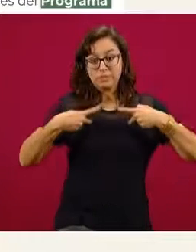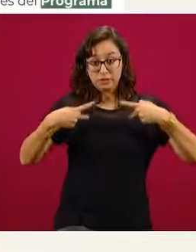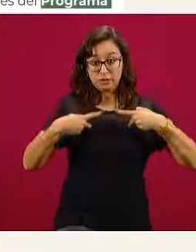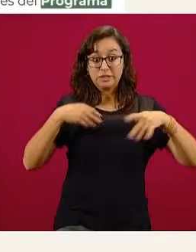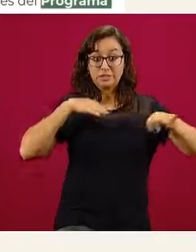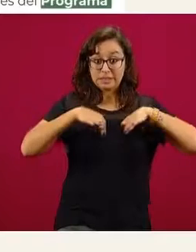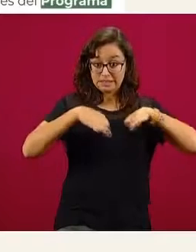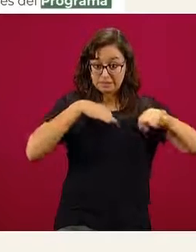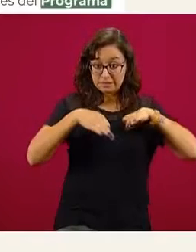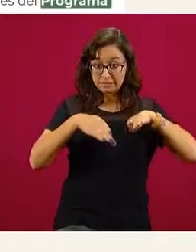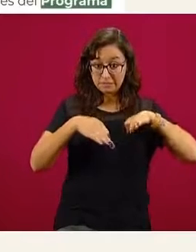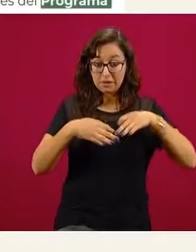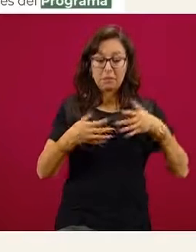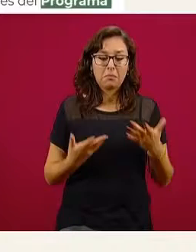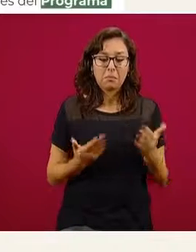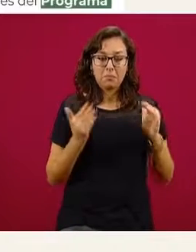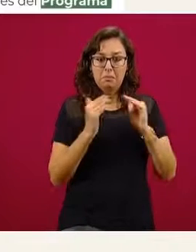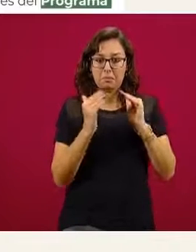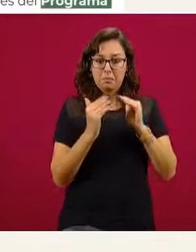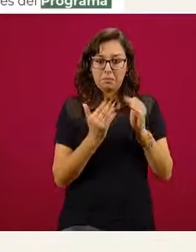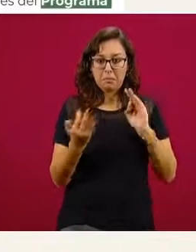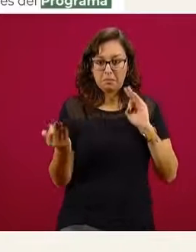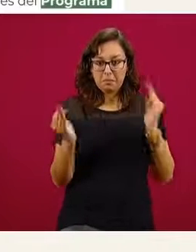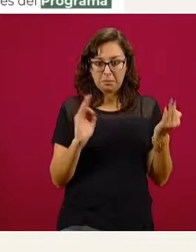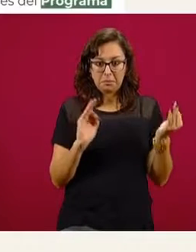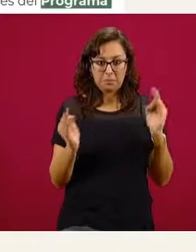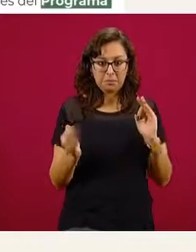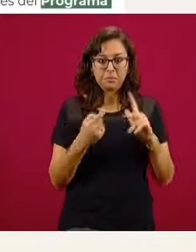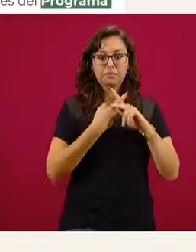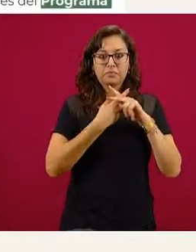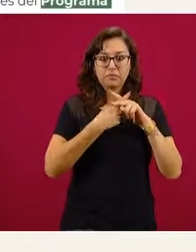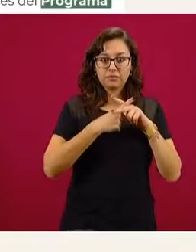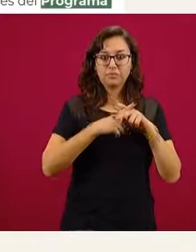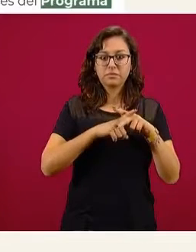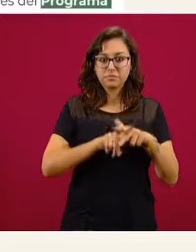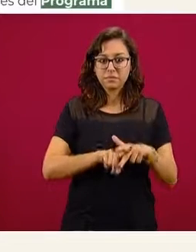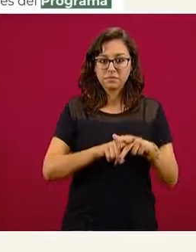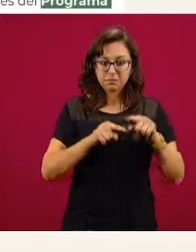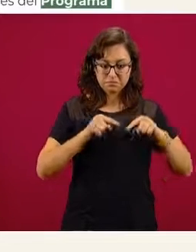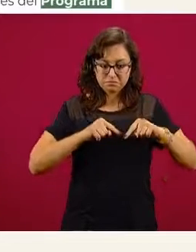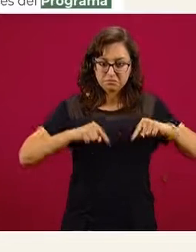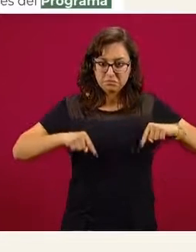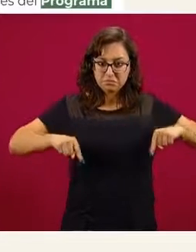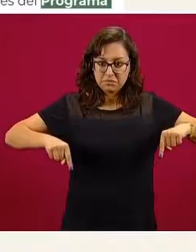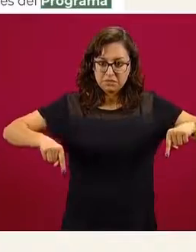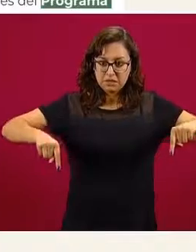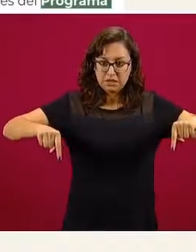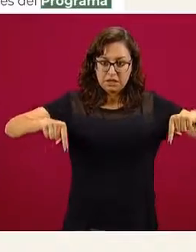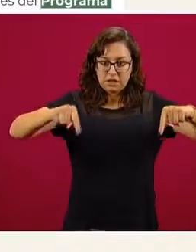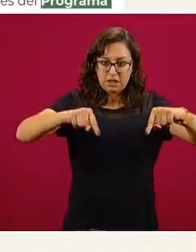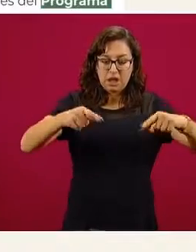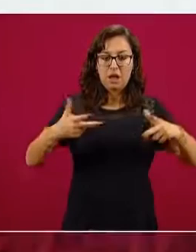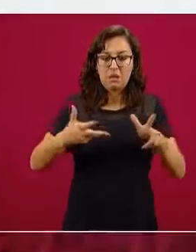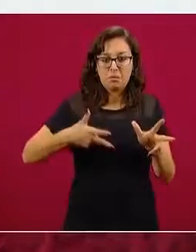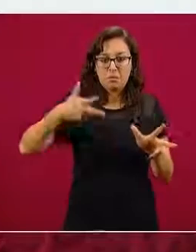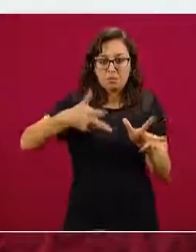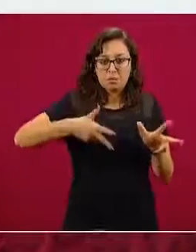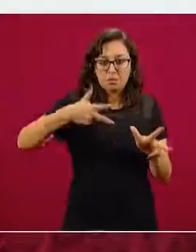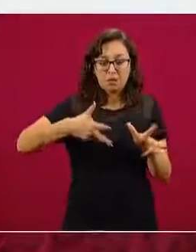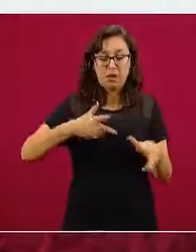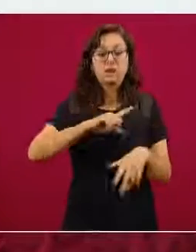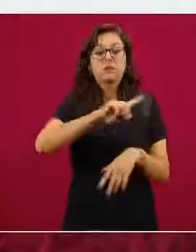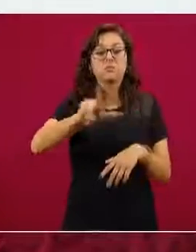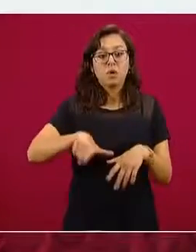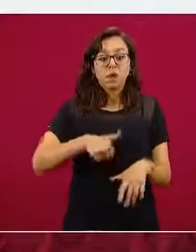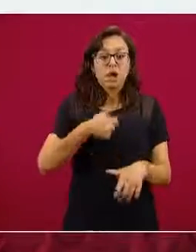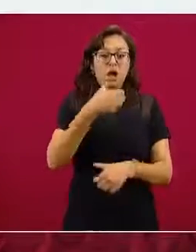de ferrocarriles nacionales empezaron a localizarse en esta zona, eran los patios de maniobra, y conforme pasaron